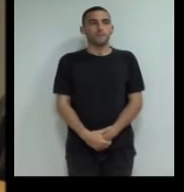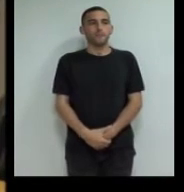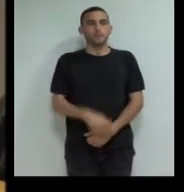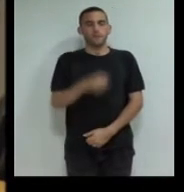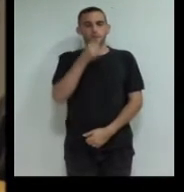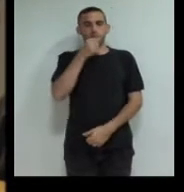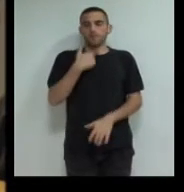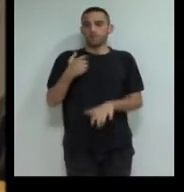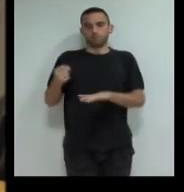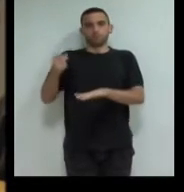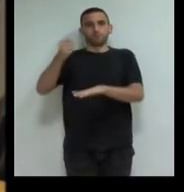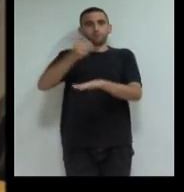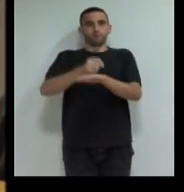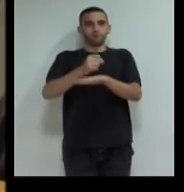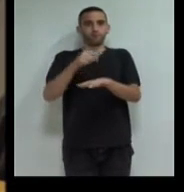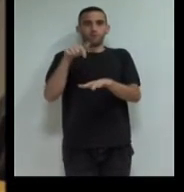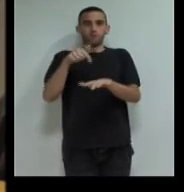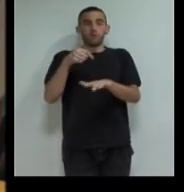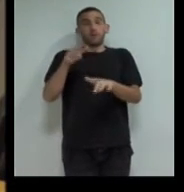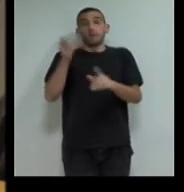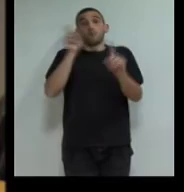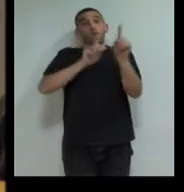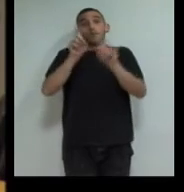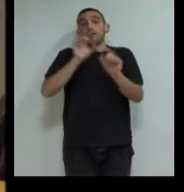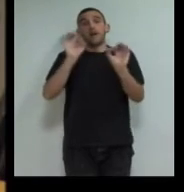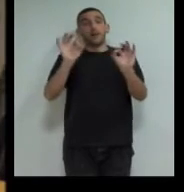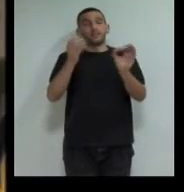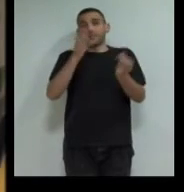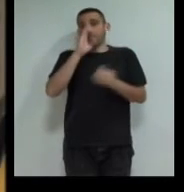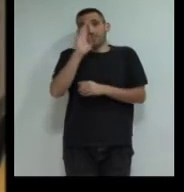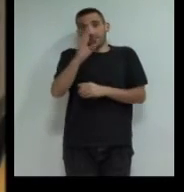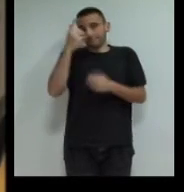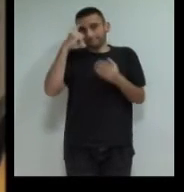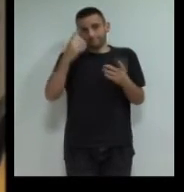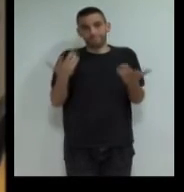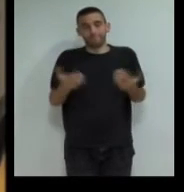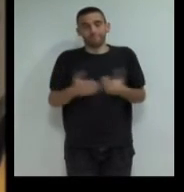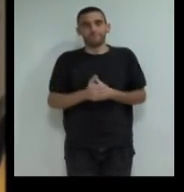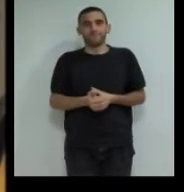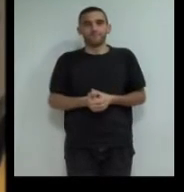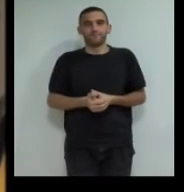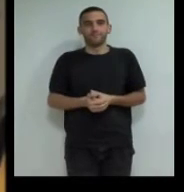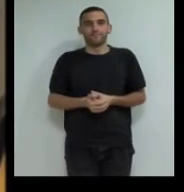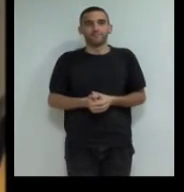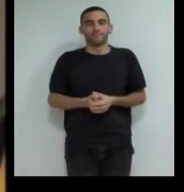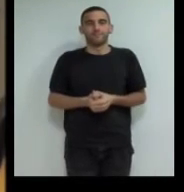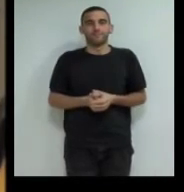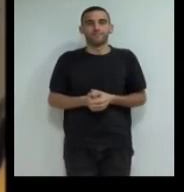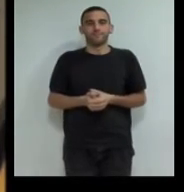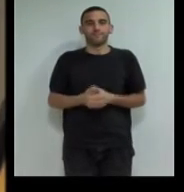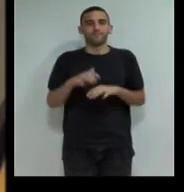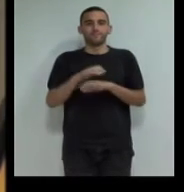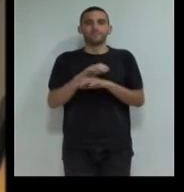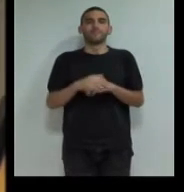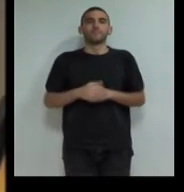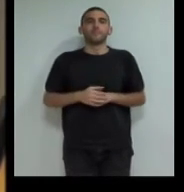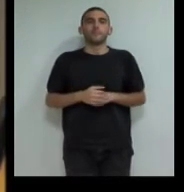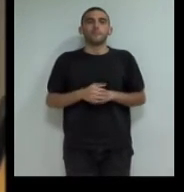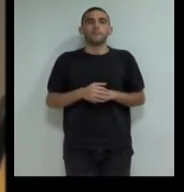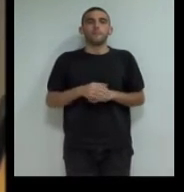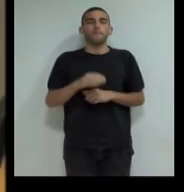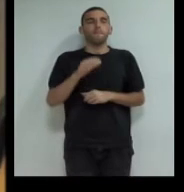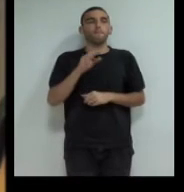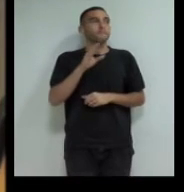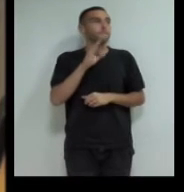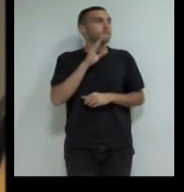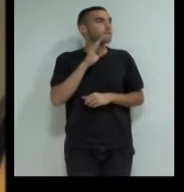Sí, ya, venga. Estos son los problemas del directo, como diría. Pasa nada, ya. Venga. No, esos son más